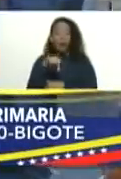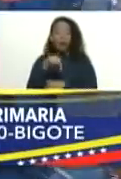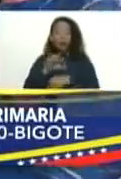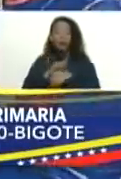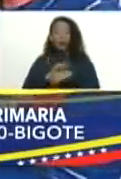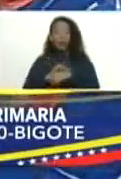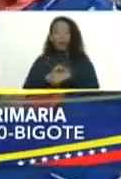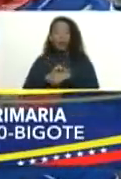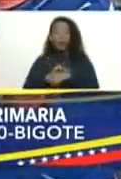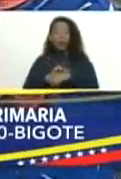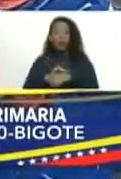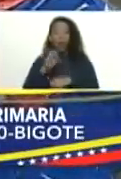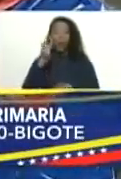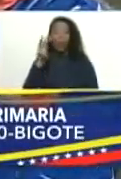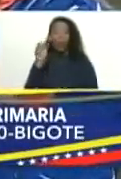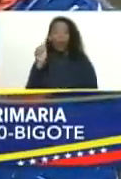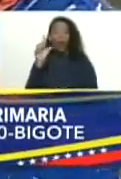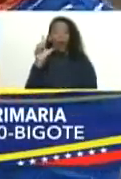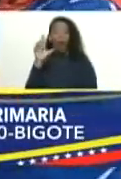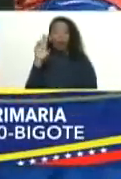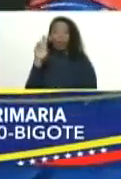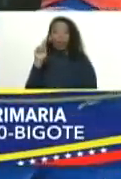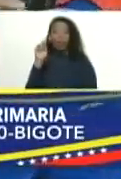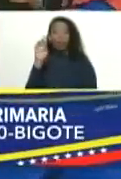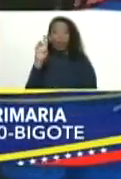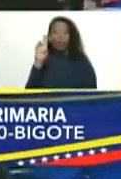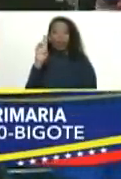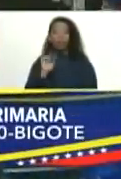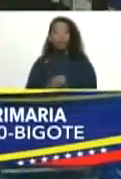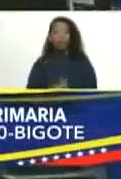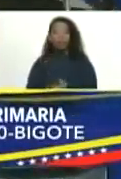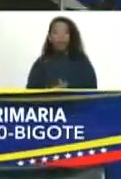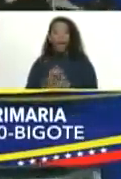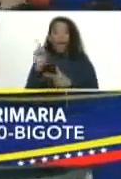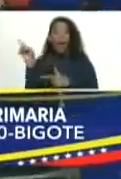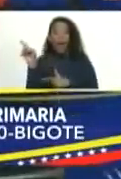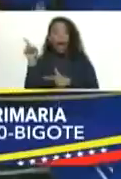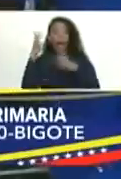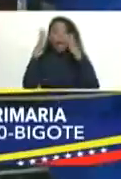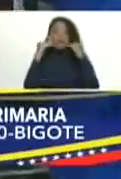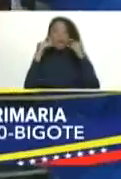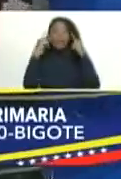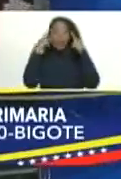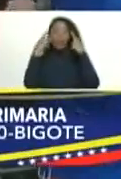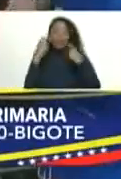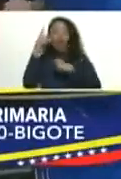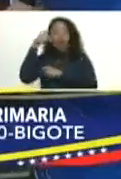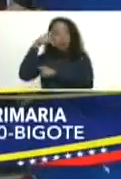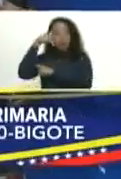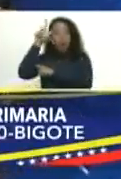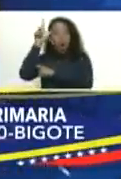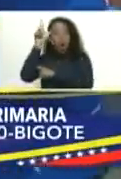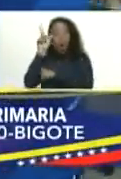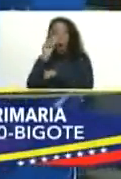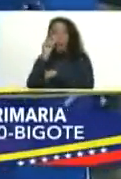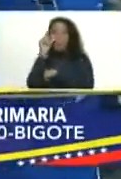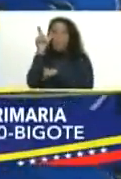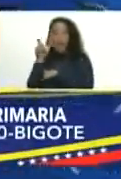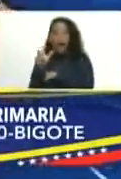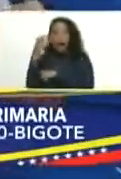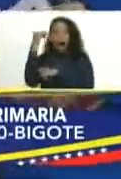Walter Silva, que es un urólogo, y todas las digamos, herramientas. Por ejemplo, tenemos